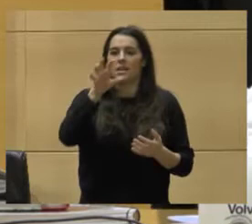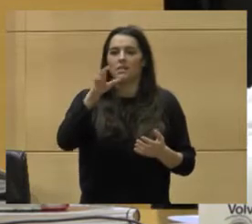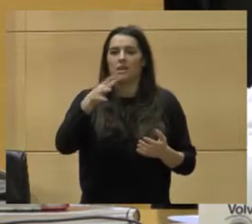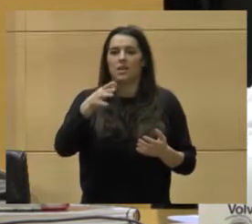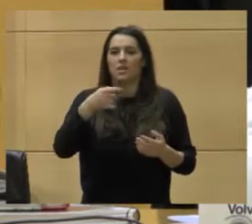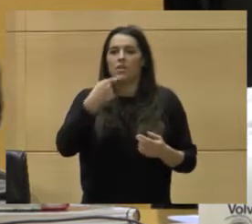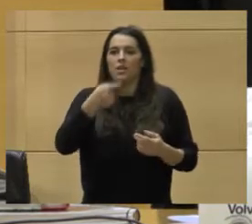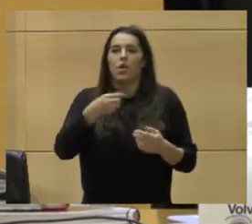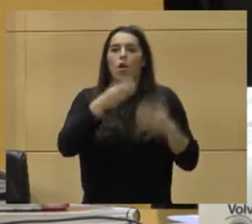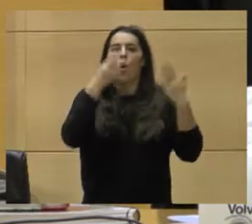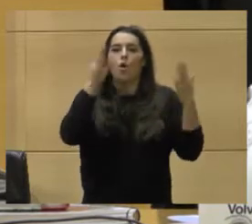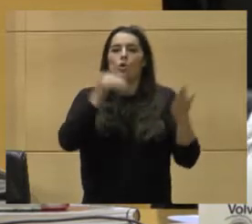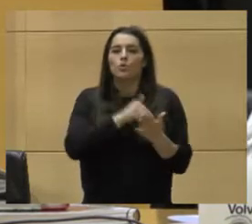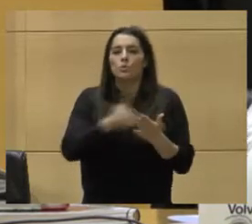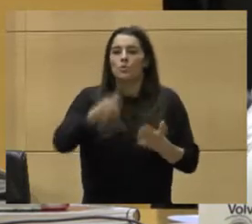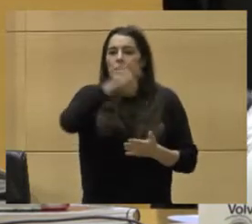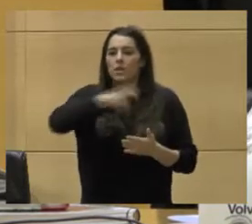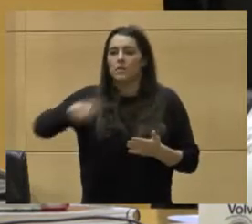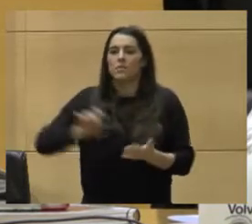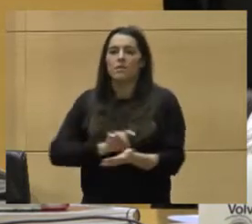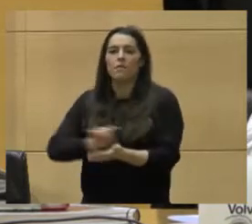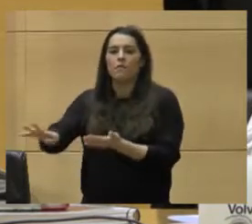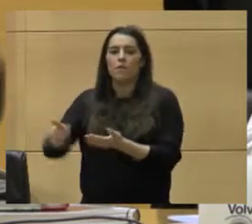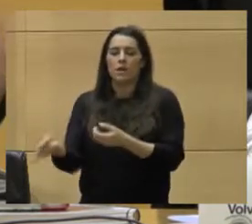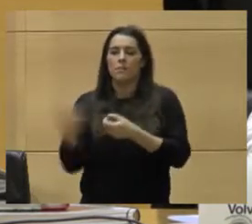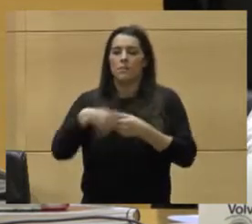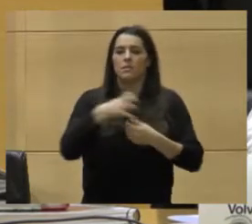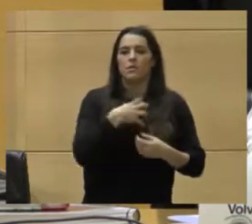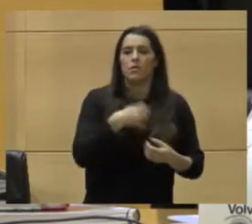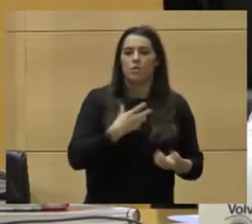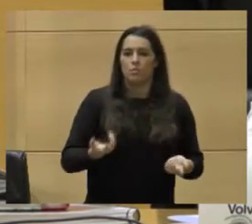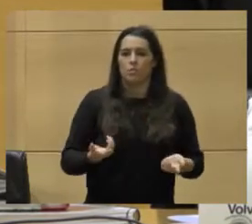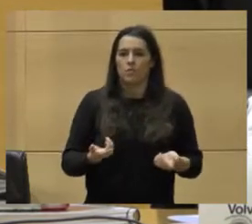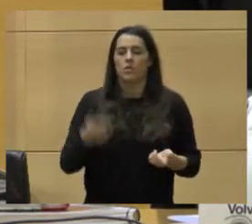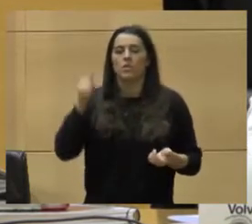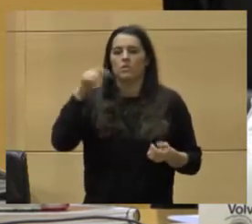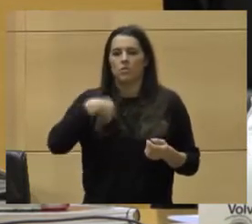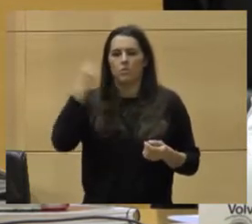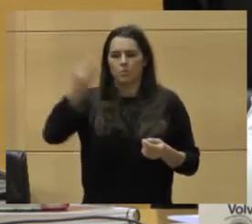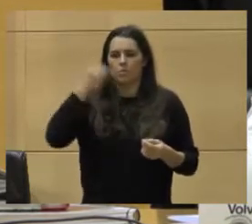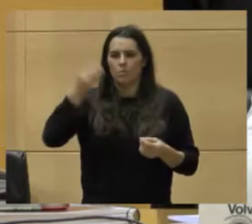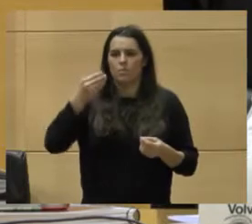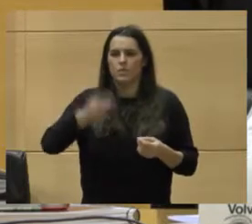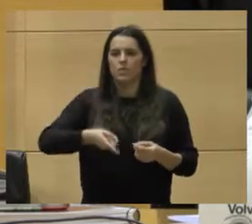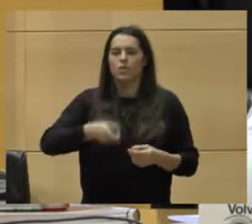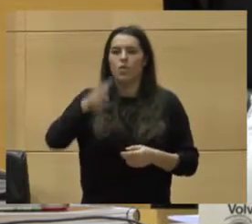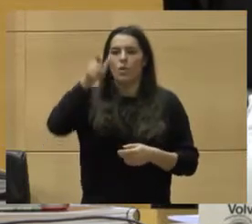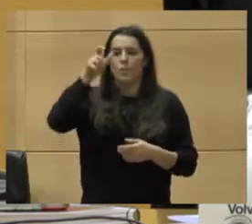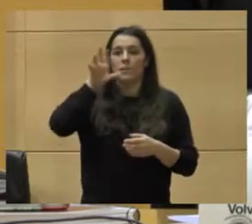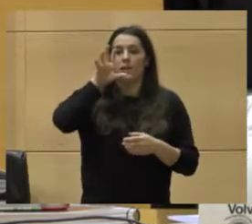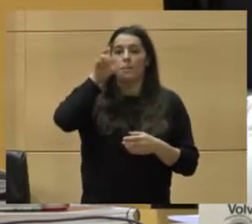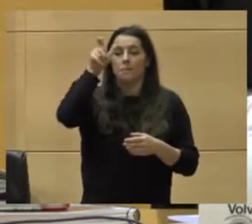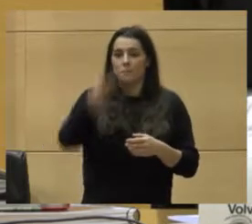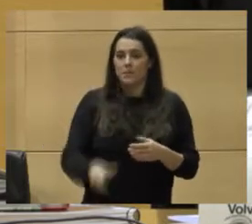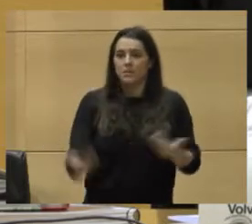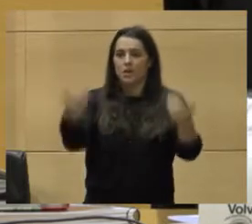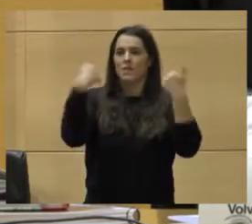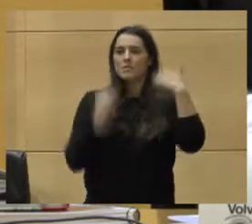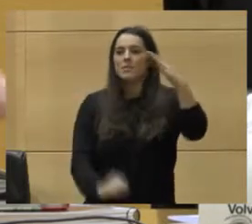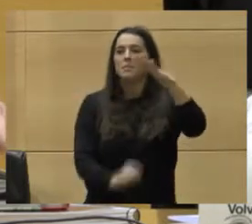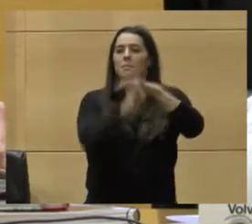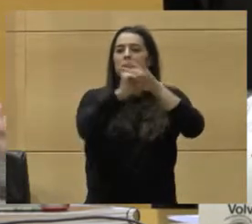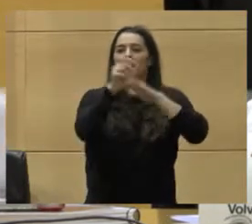conforman este país y esa institución del estado más tarde o más temprano tenga que estar sometida también al escrutinio popular como todas las instituciones